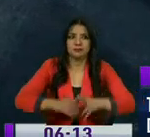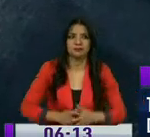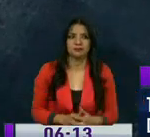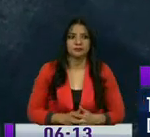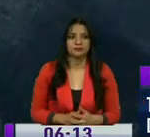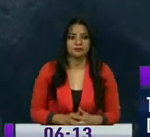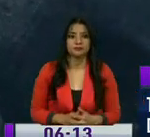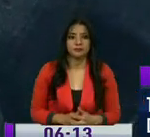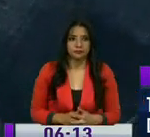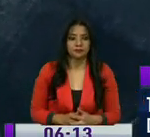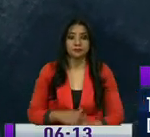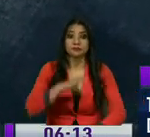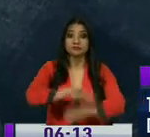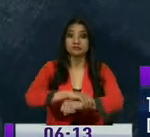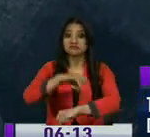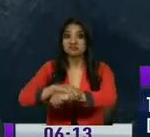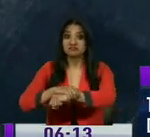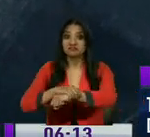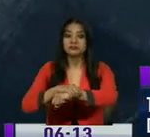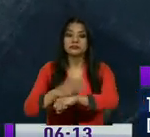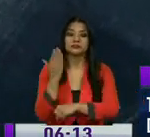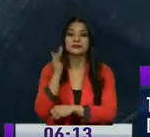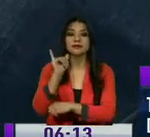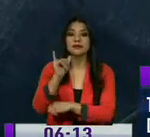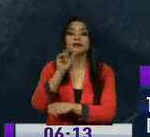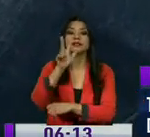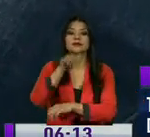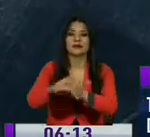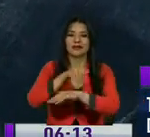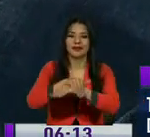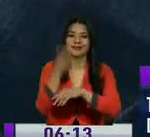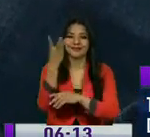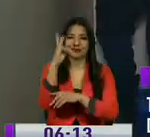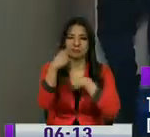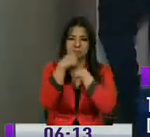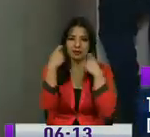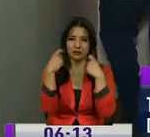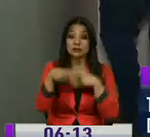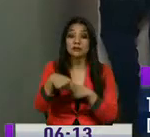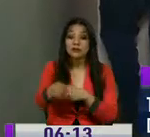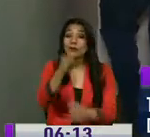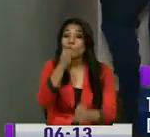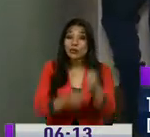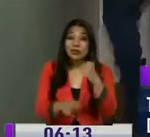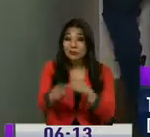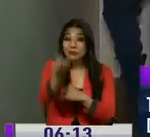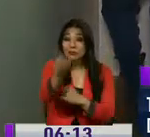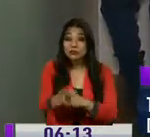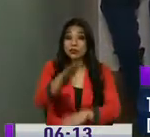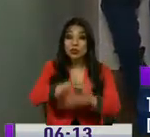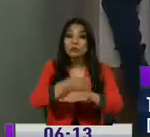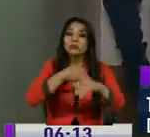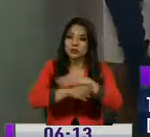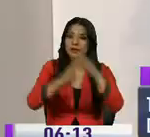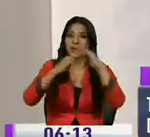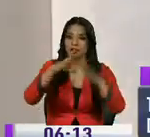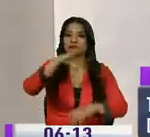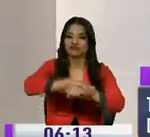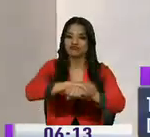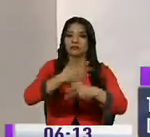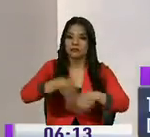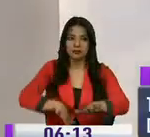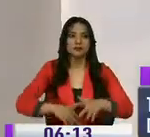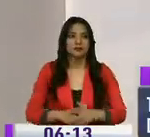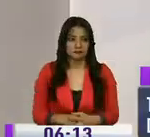ocurrieron a las 15 horas de este sábado 16 de marzo y el último sospechoso solo arresto en su casa tras ejecutar